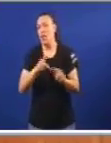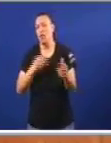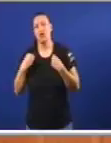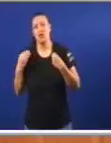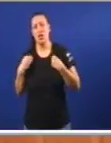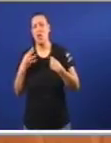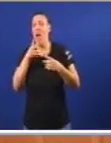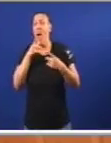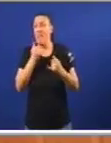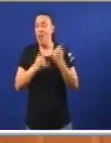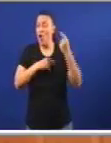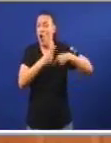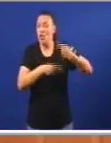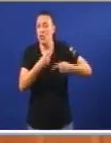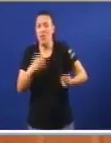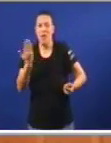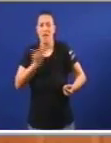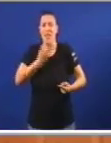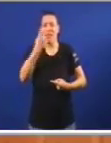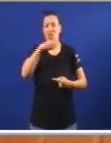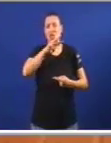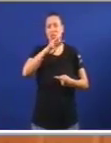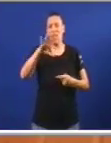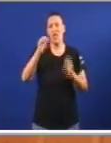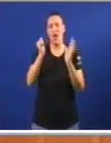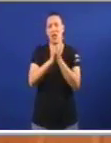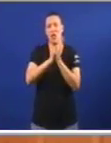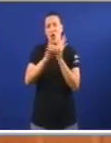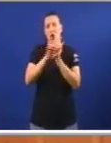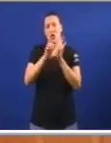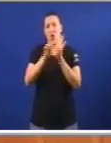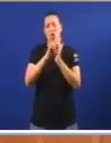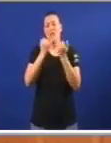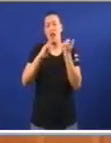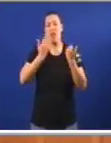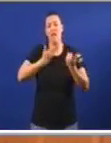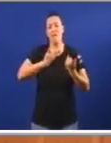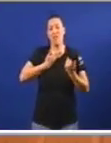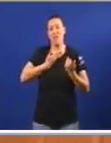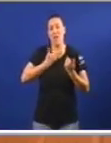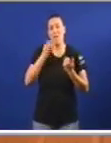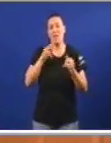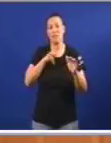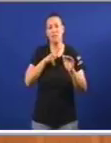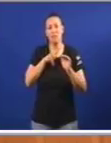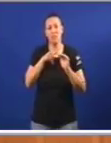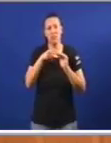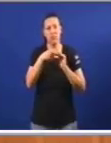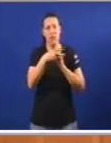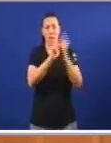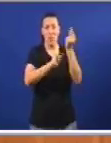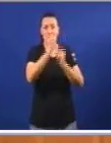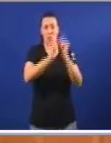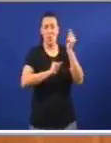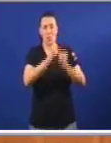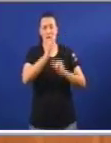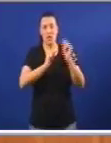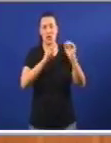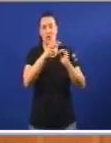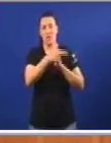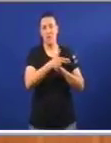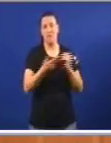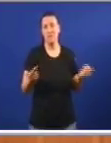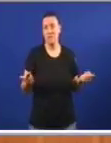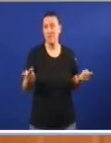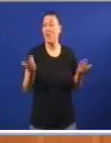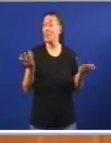consecuencias desa aplicación do artigo 135 da Constitución e, evidentemente, das restriccións orzamentarias que viñeron parellas.